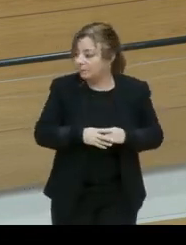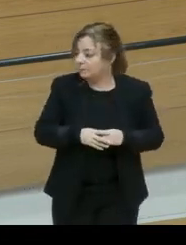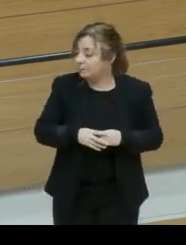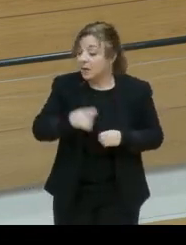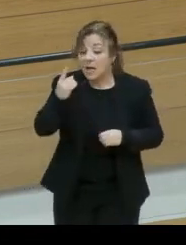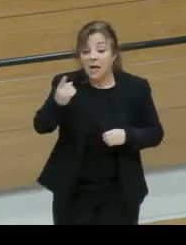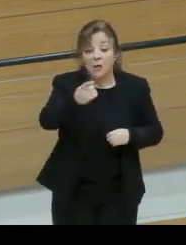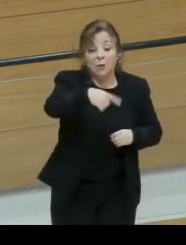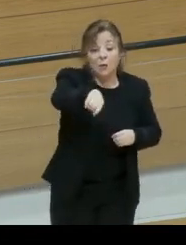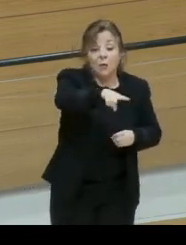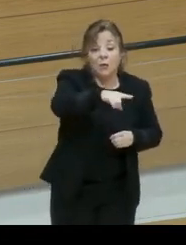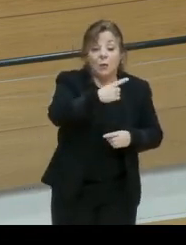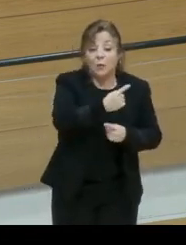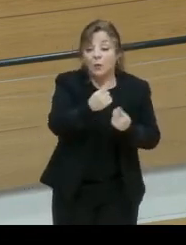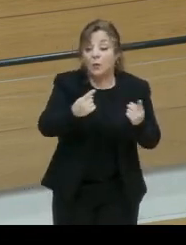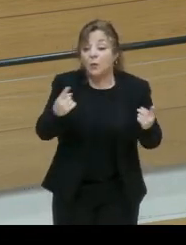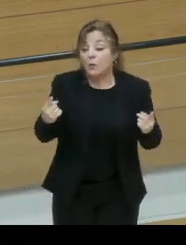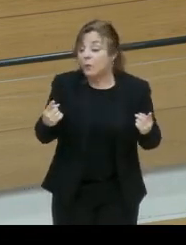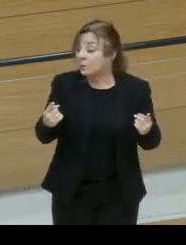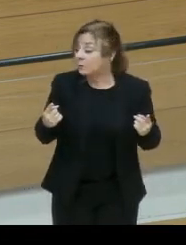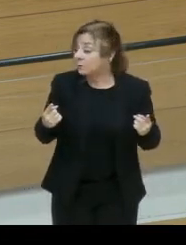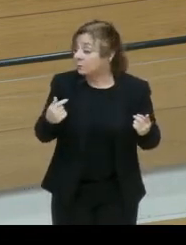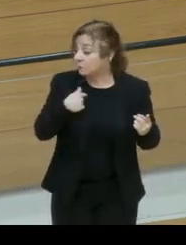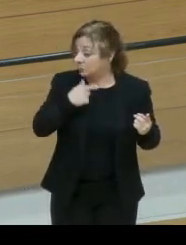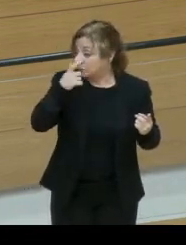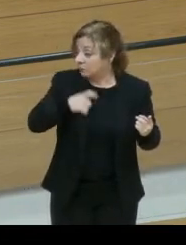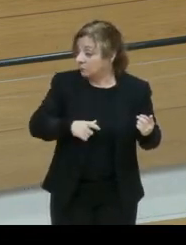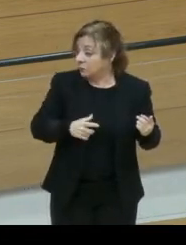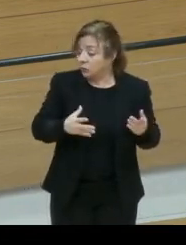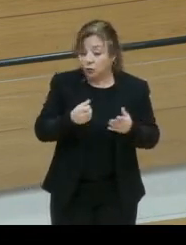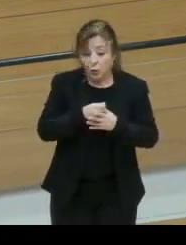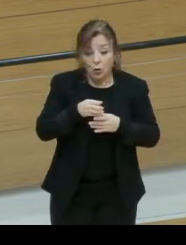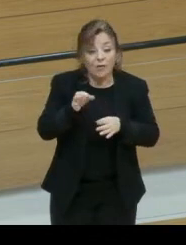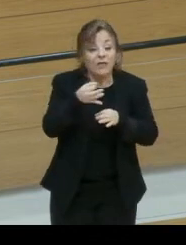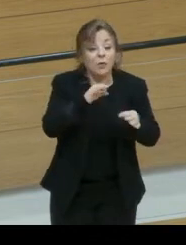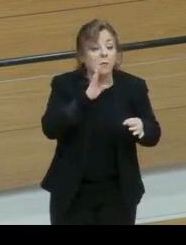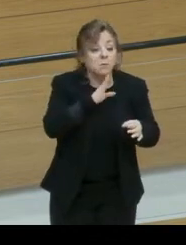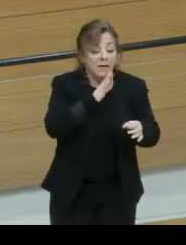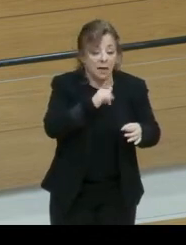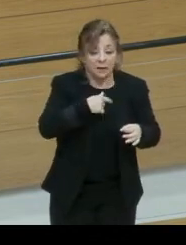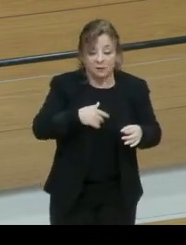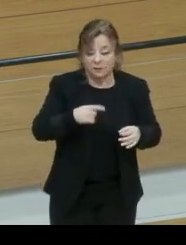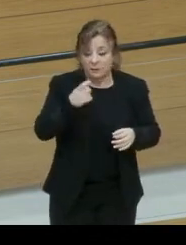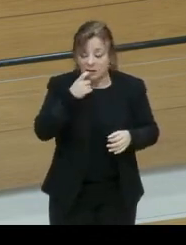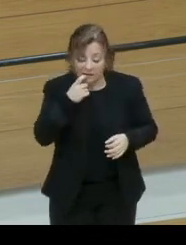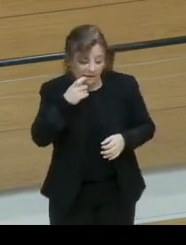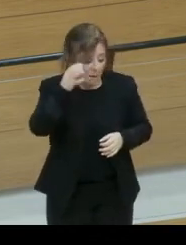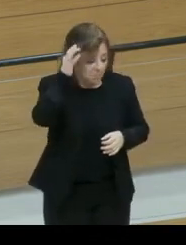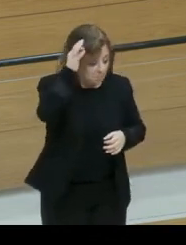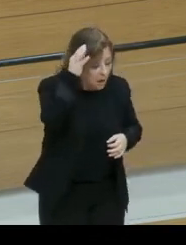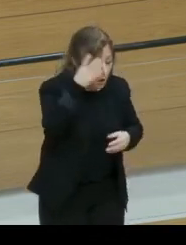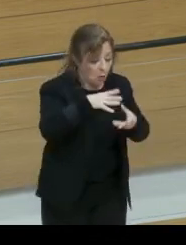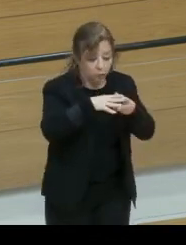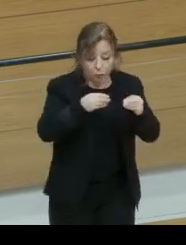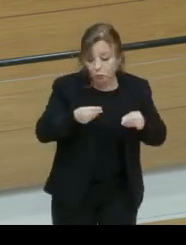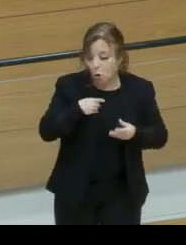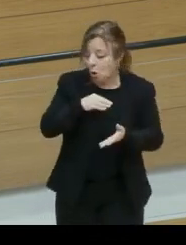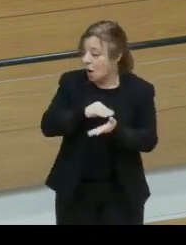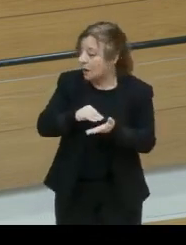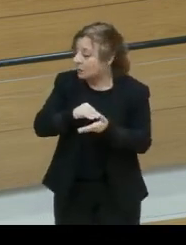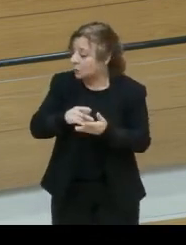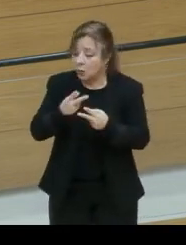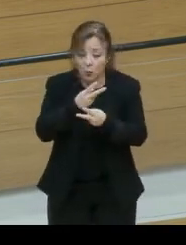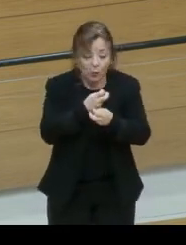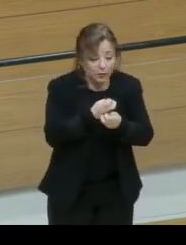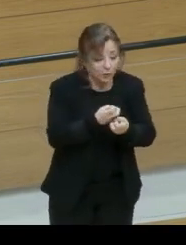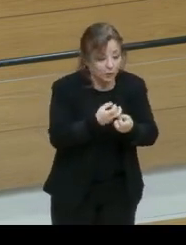de vosotros, yo misma, tenemos todos células madre, en el diente, en el pelo, en el músculo, en la grasa, en el